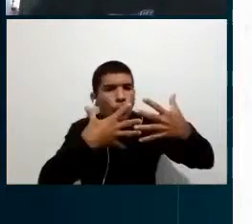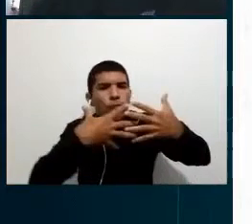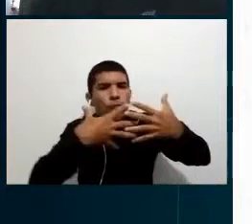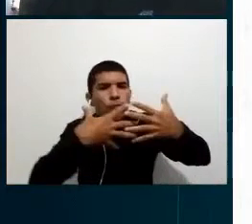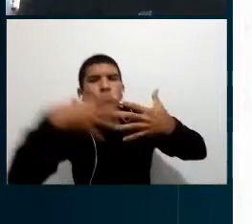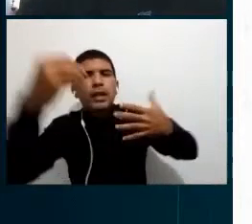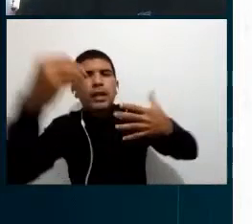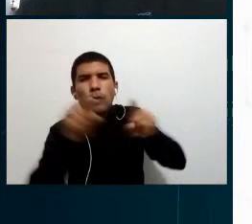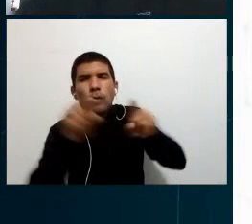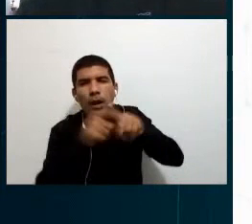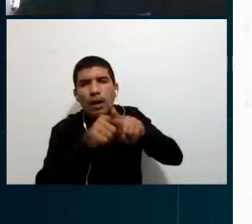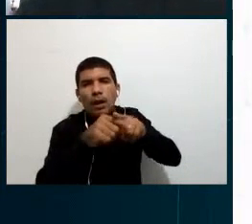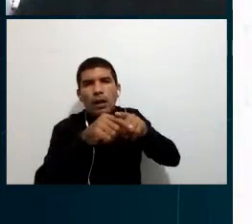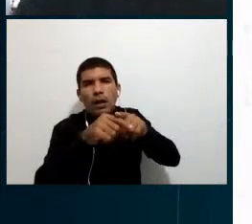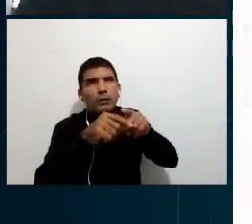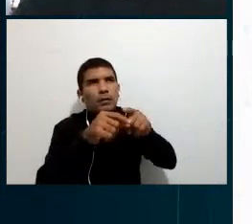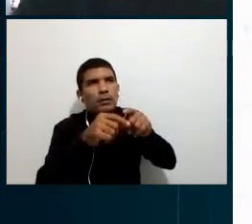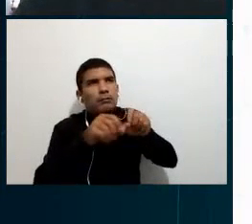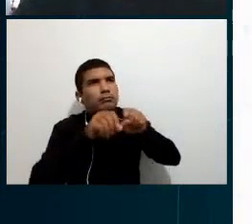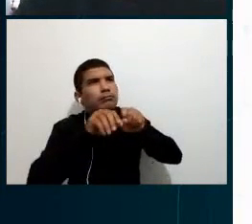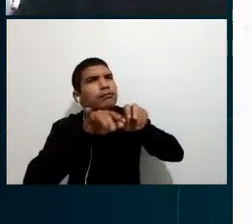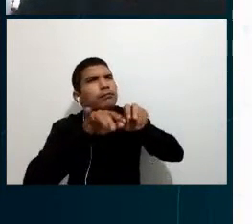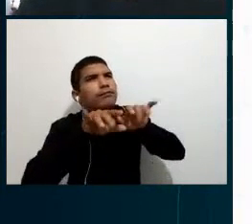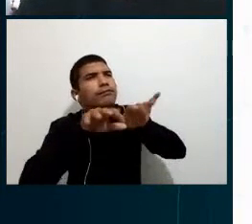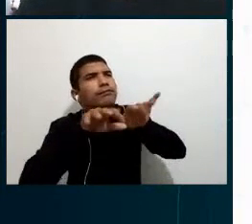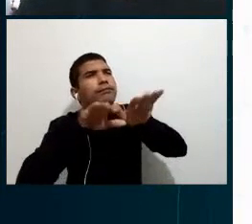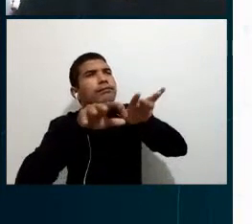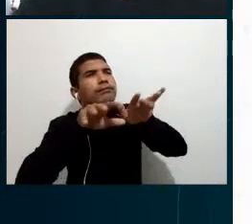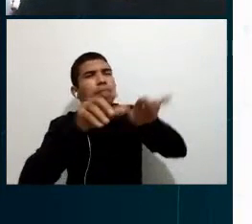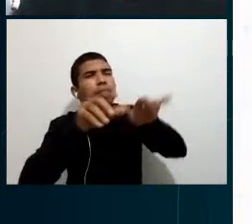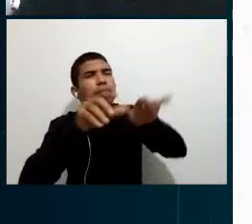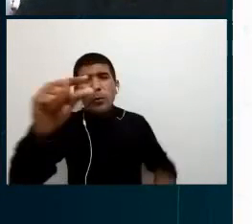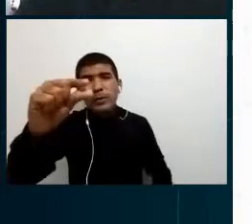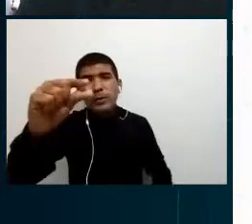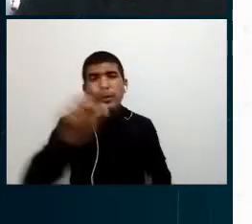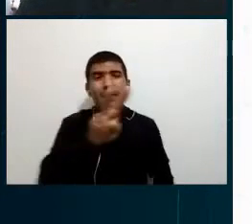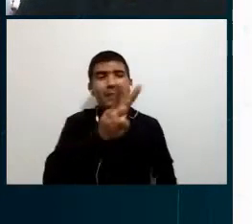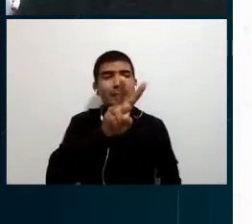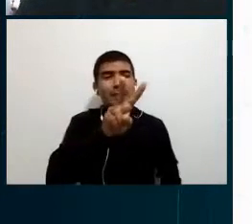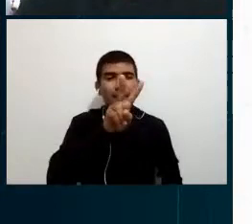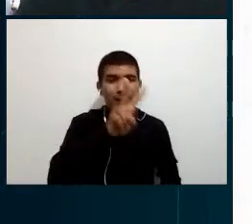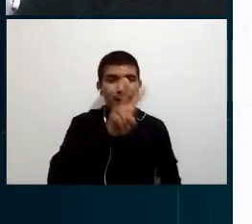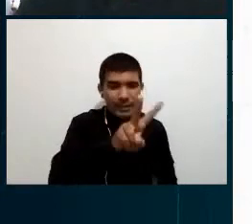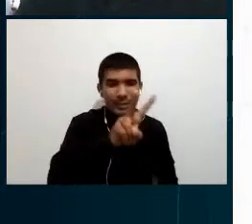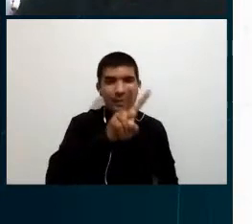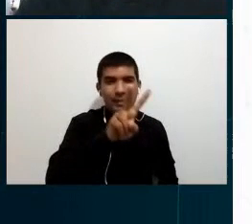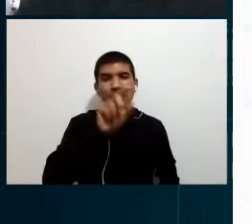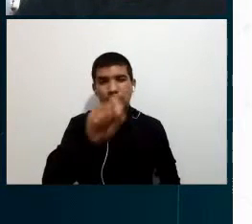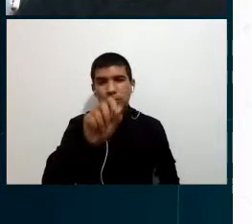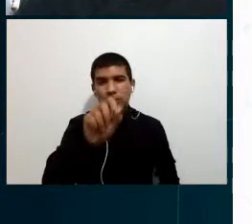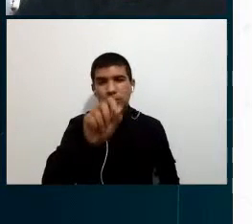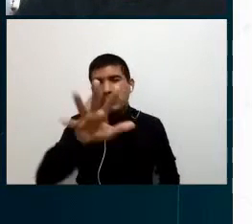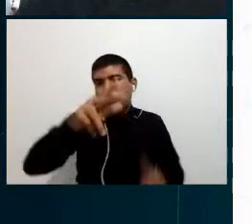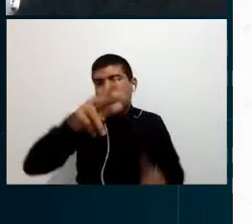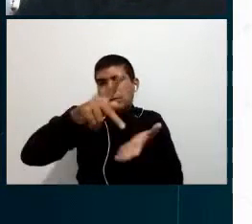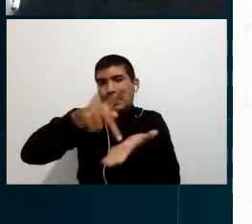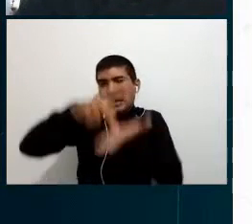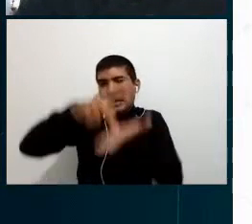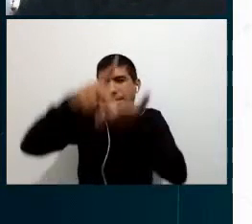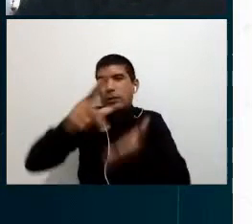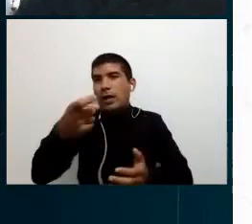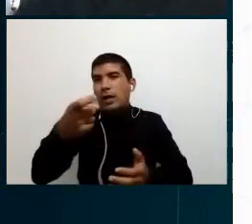30 años, pues no es tanto, pues al parecer no es tan alarmante, pues la